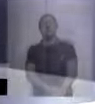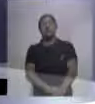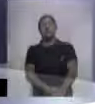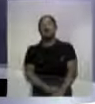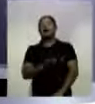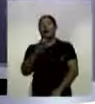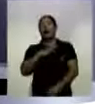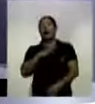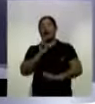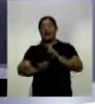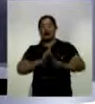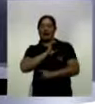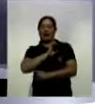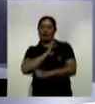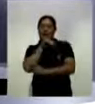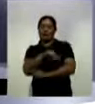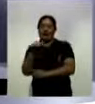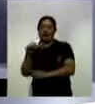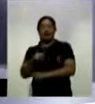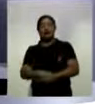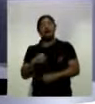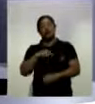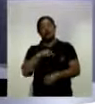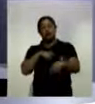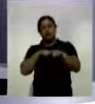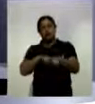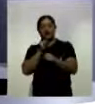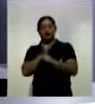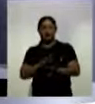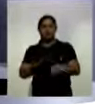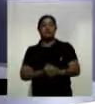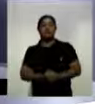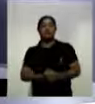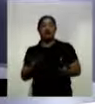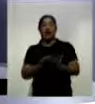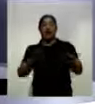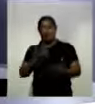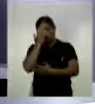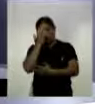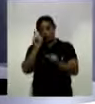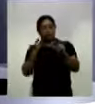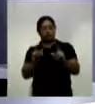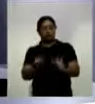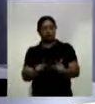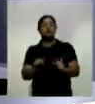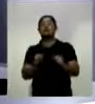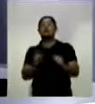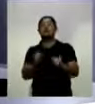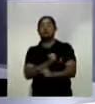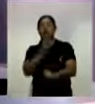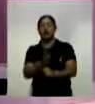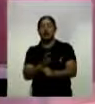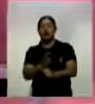Estuvieron los deportes con nuestro querido Manuel Águila. Nosotros continuamos con más información. Es tiempo de conocer las breves de la seguridad en